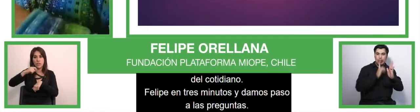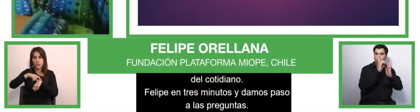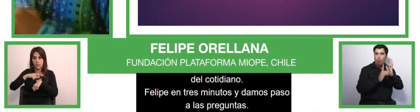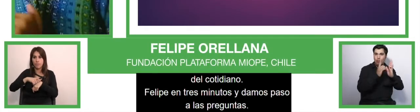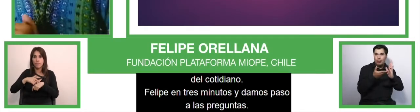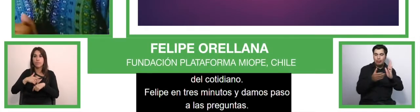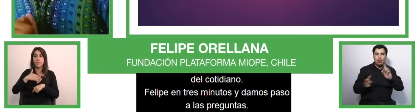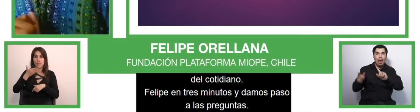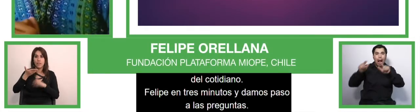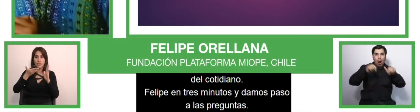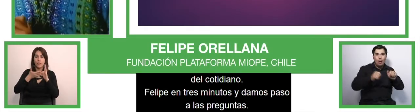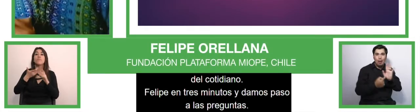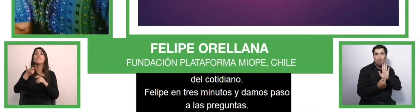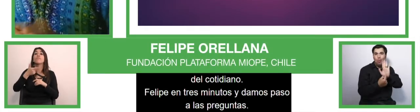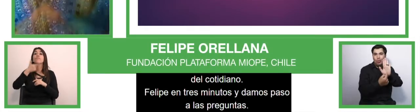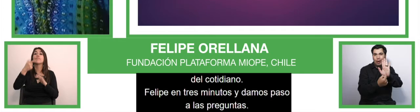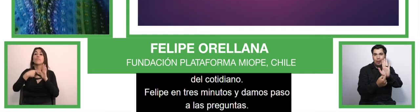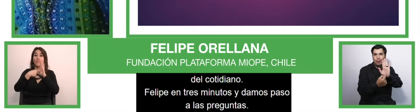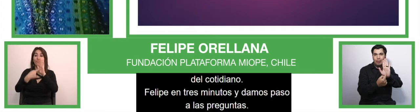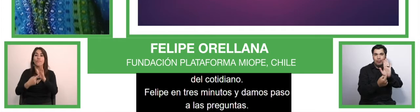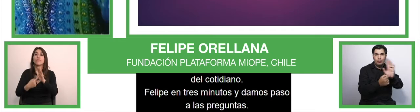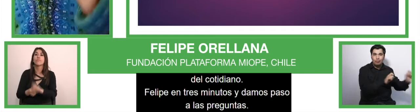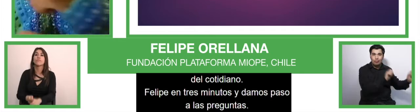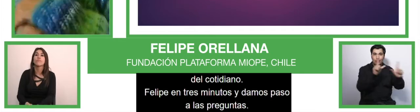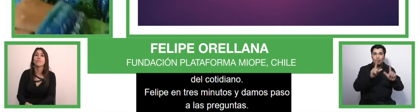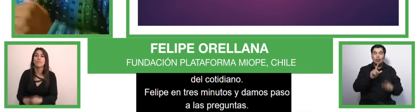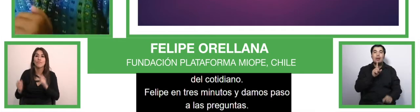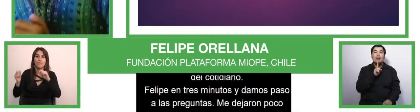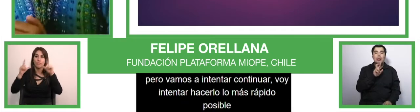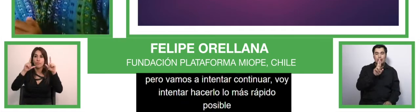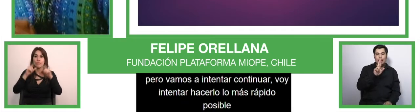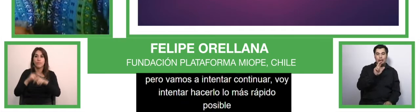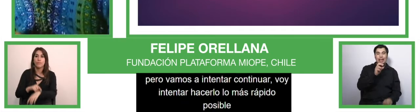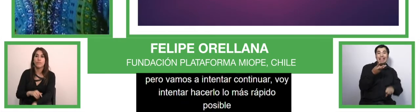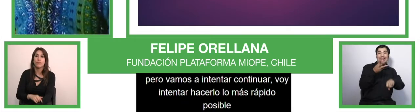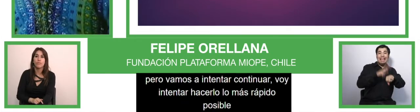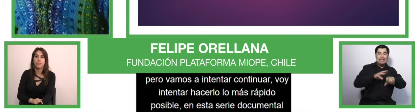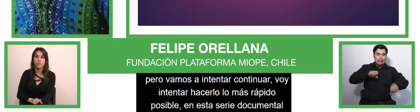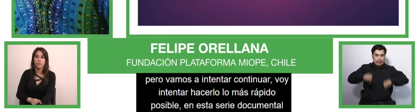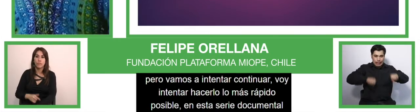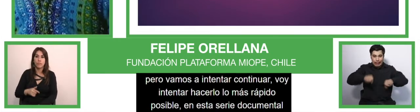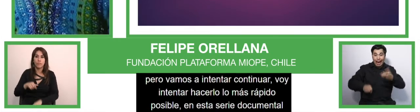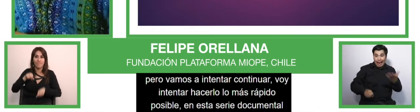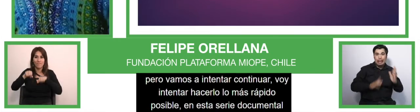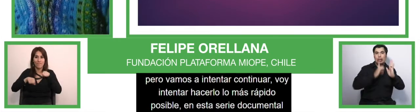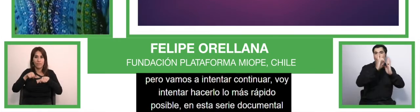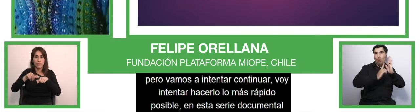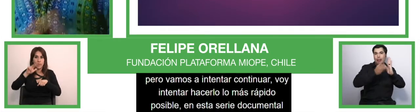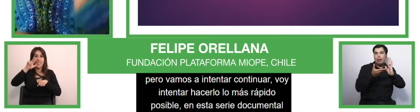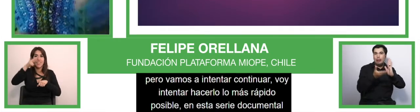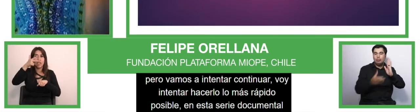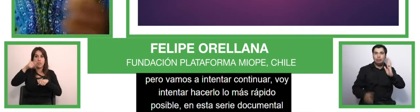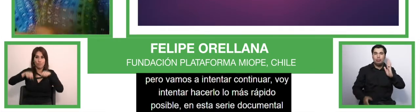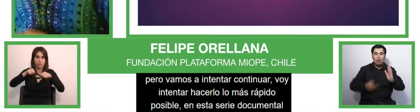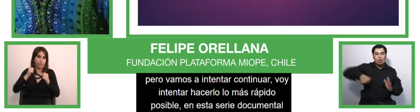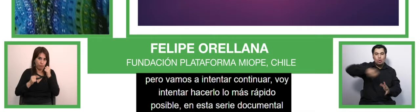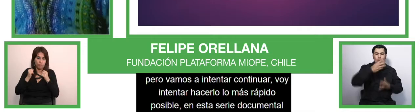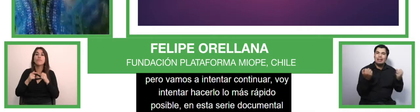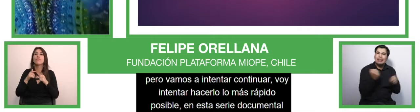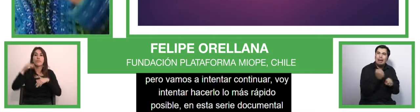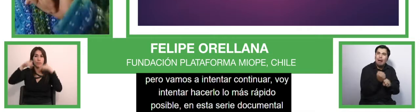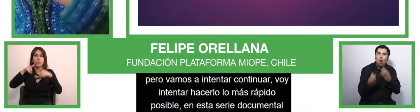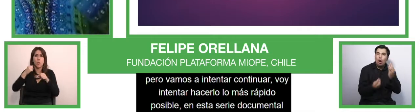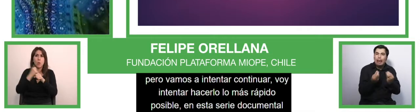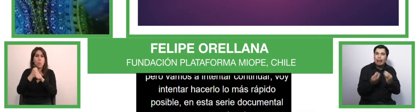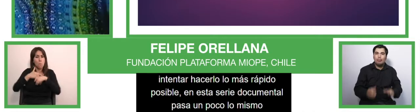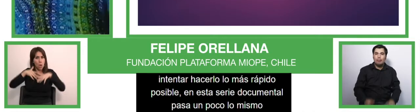aquí ahora estamos mostrando la lámina de Diarios de Tricicleta. Acá en esta serie documental pasó un poco lo mismo. Nosotros, ¿cuál fue nuestro trabajo? Es